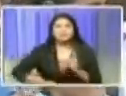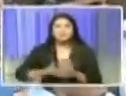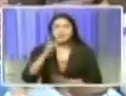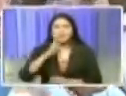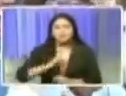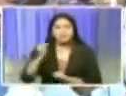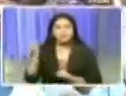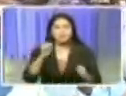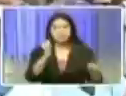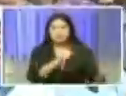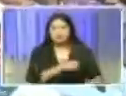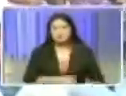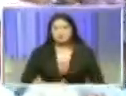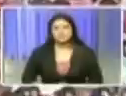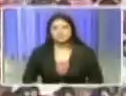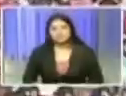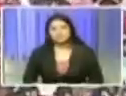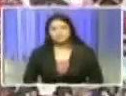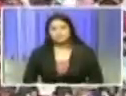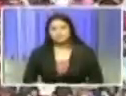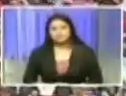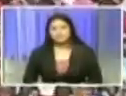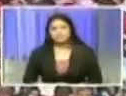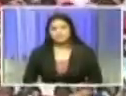Nunca antes, muchachos, muchachas.